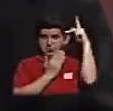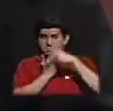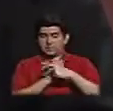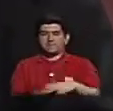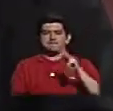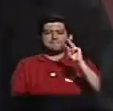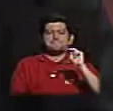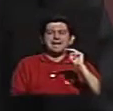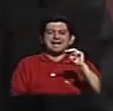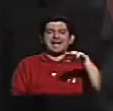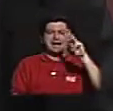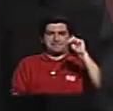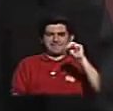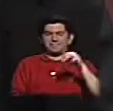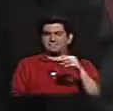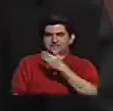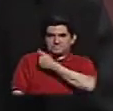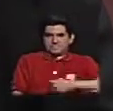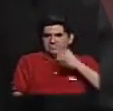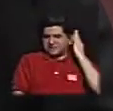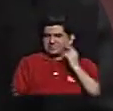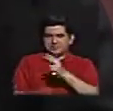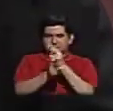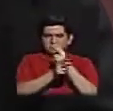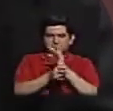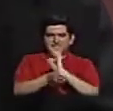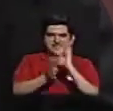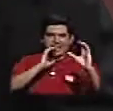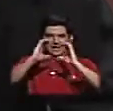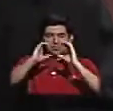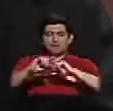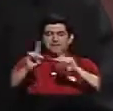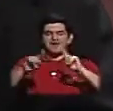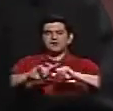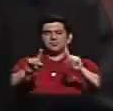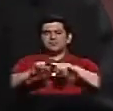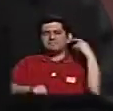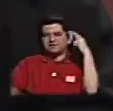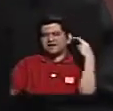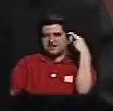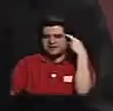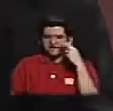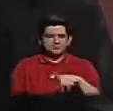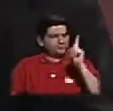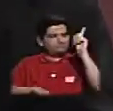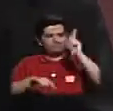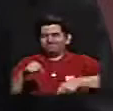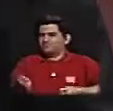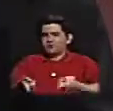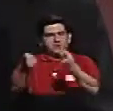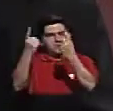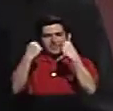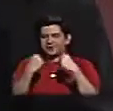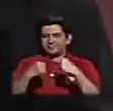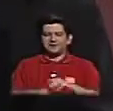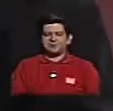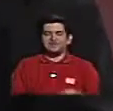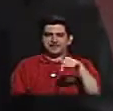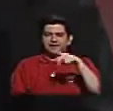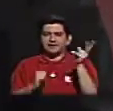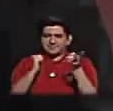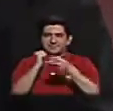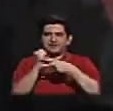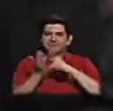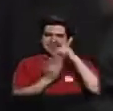a Mariliana Méndez, presidenta de la SUTEL, pero por distintas razones no pudo estar presente en